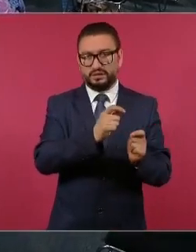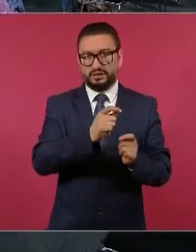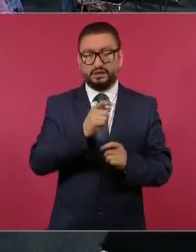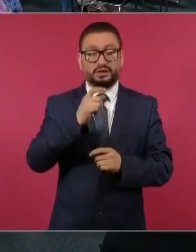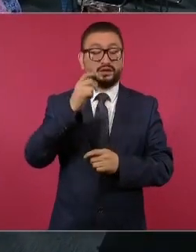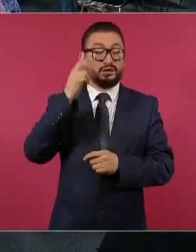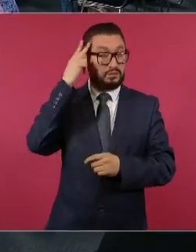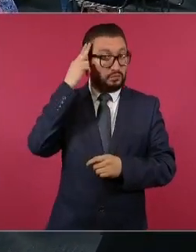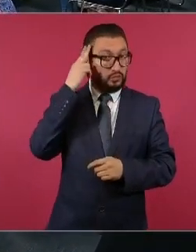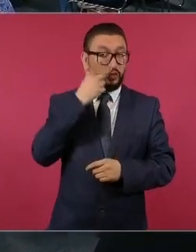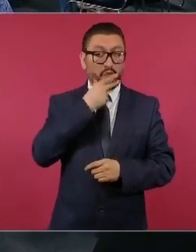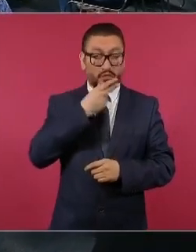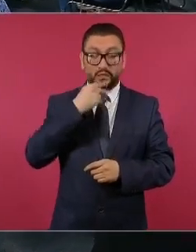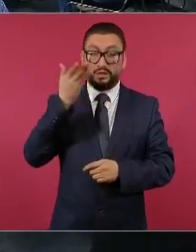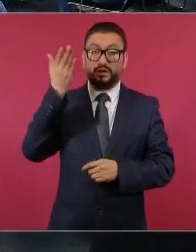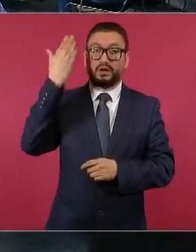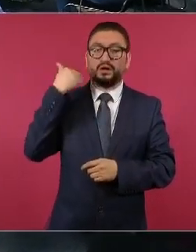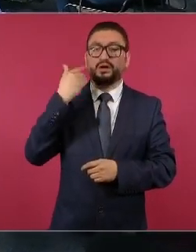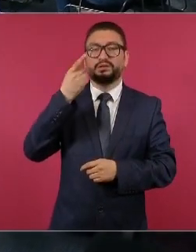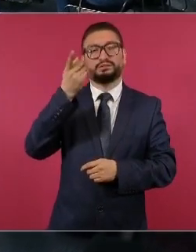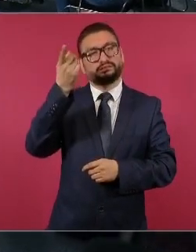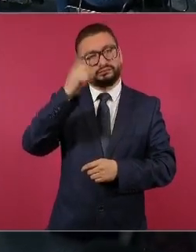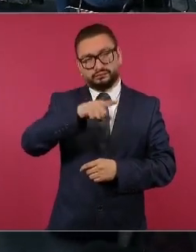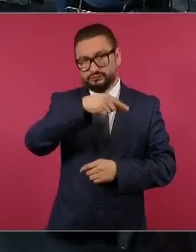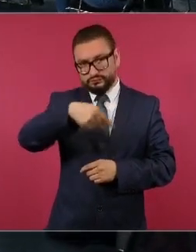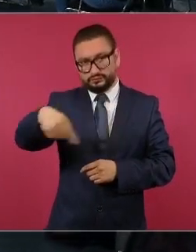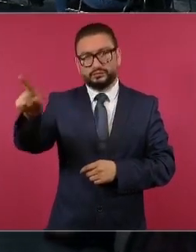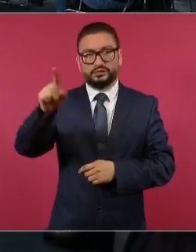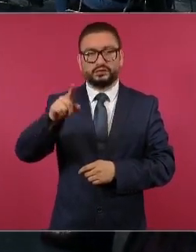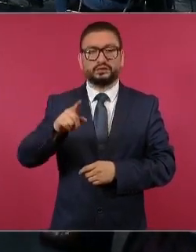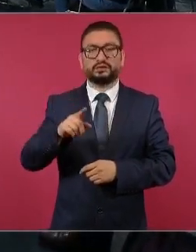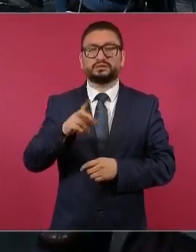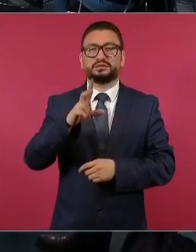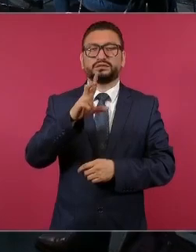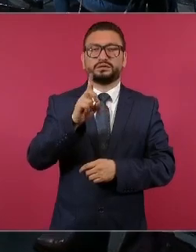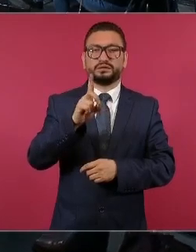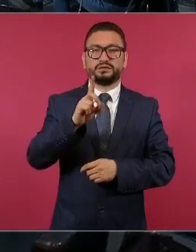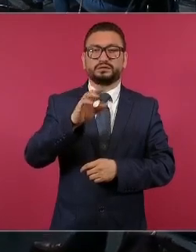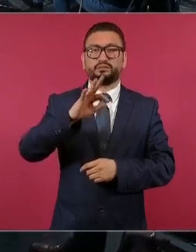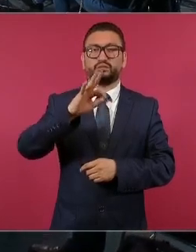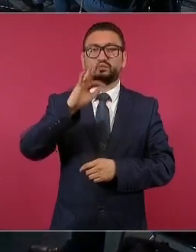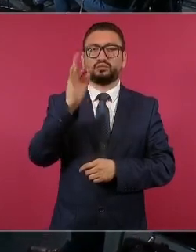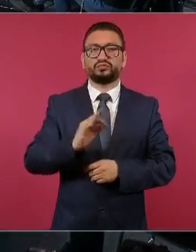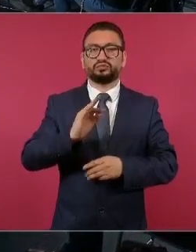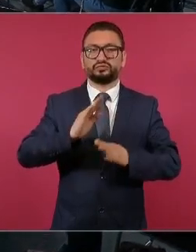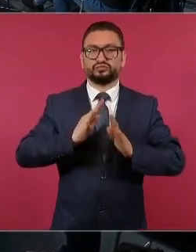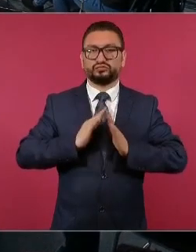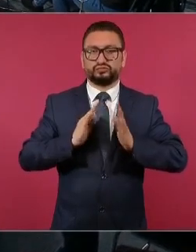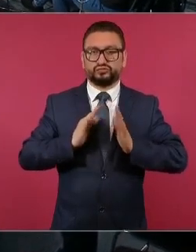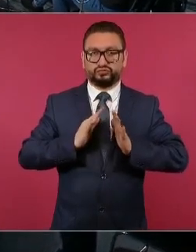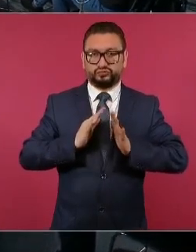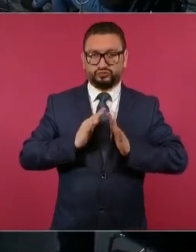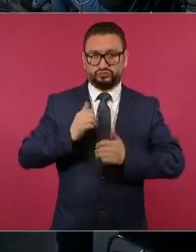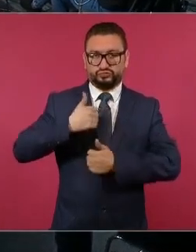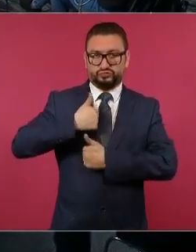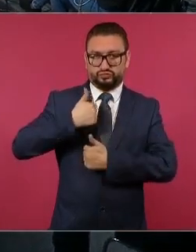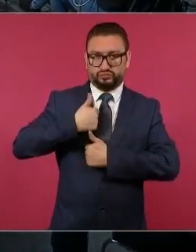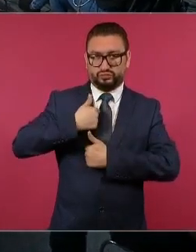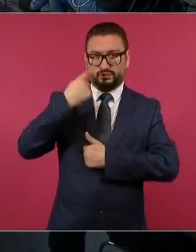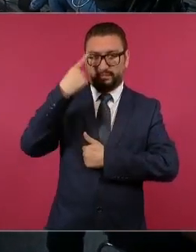Porfirio Díaz envió el 30% del ejército a combatirlos.